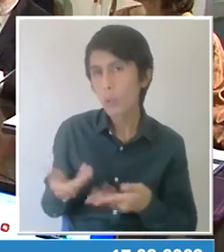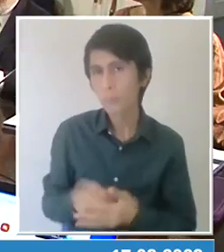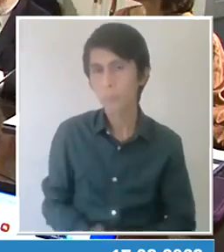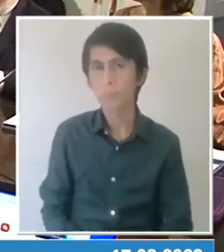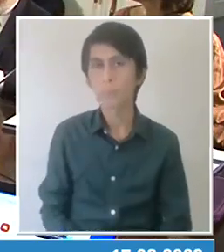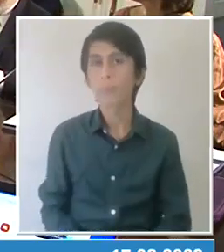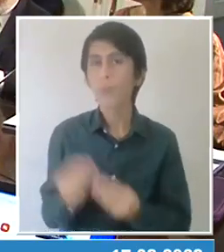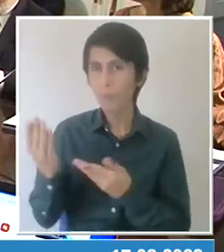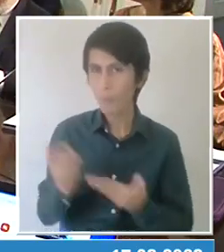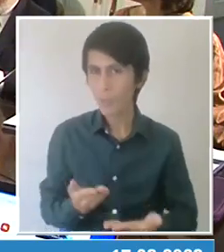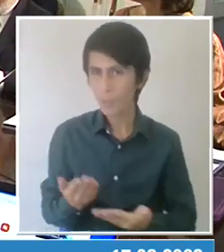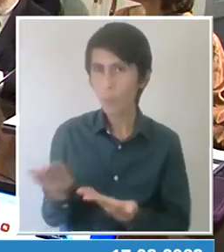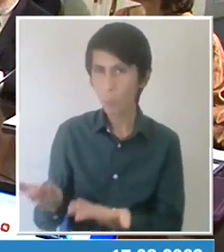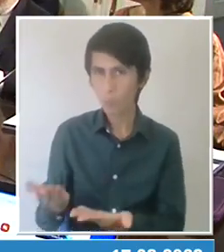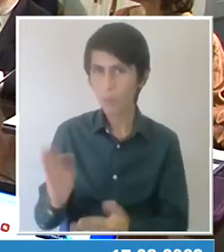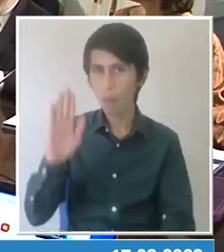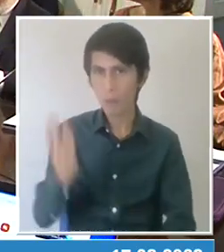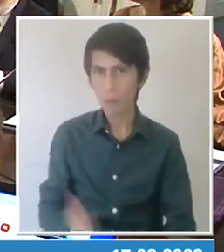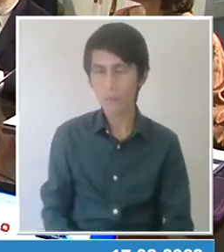palabra.